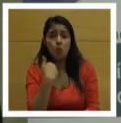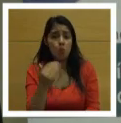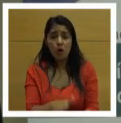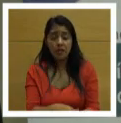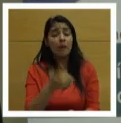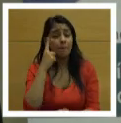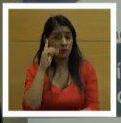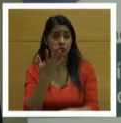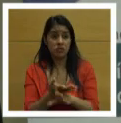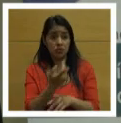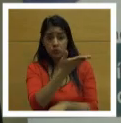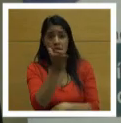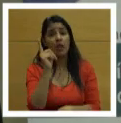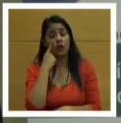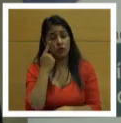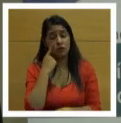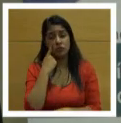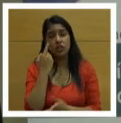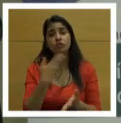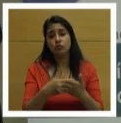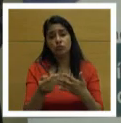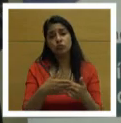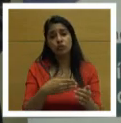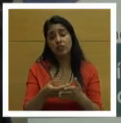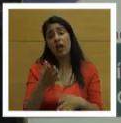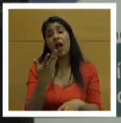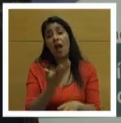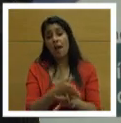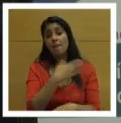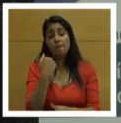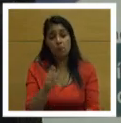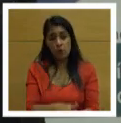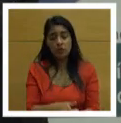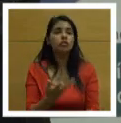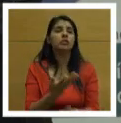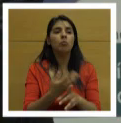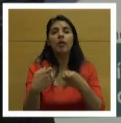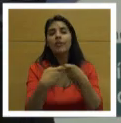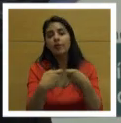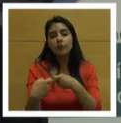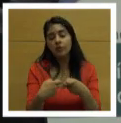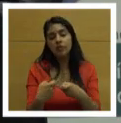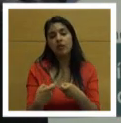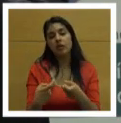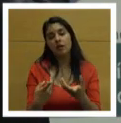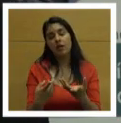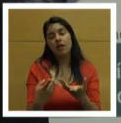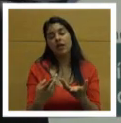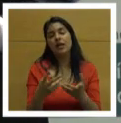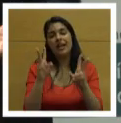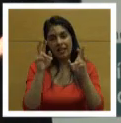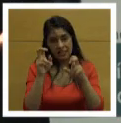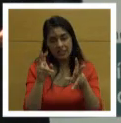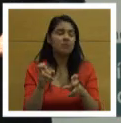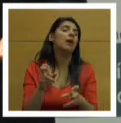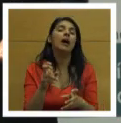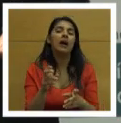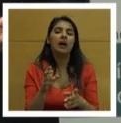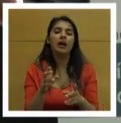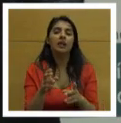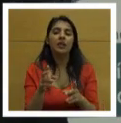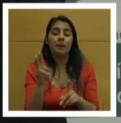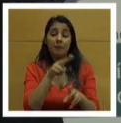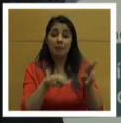de muerte. Si conocen casos donde se puede discutir con perspectiva de género estas circunstancias. Y agradezco, desde